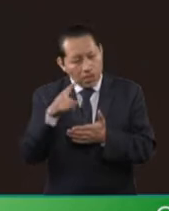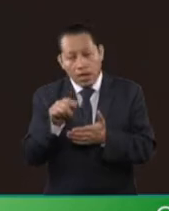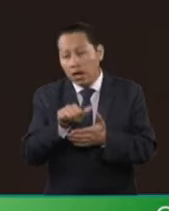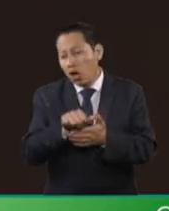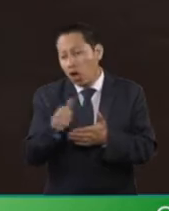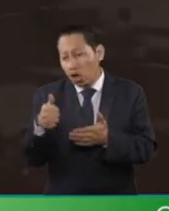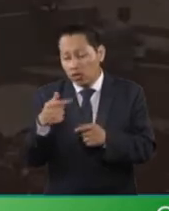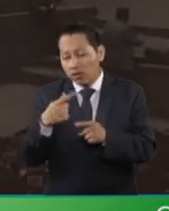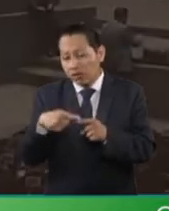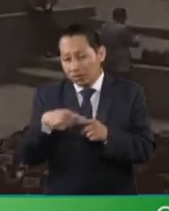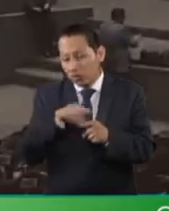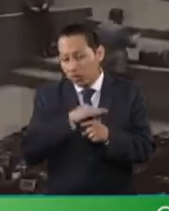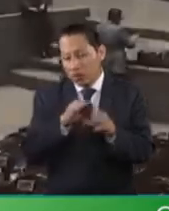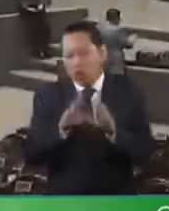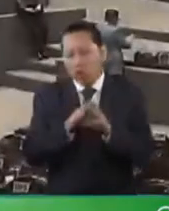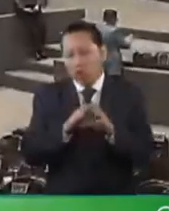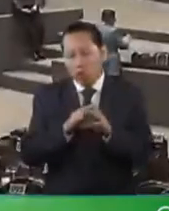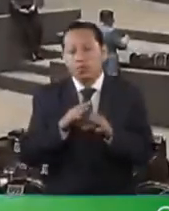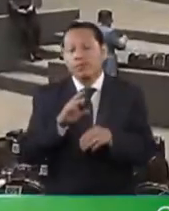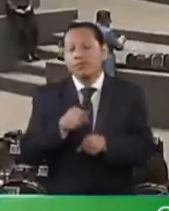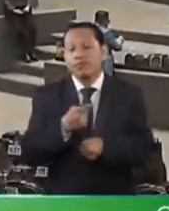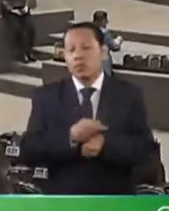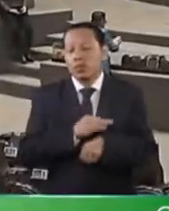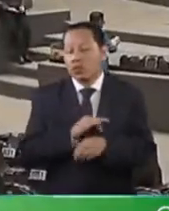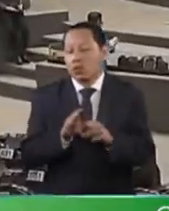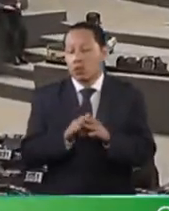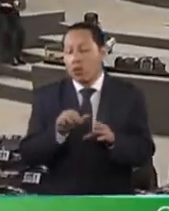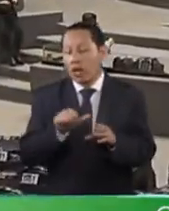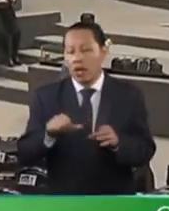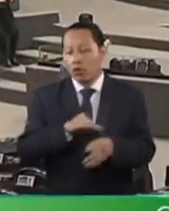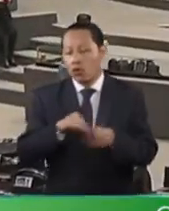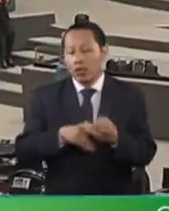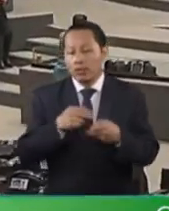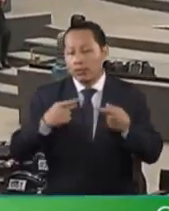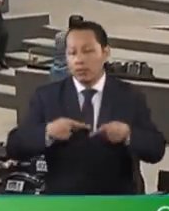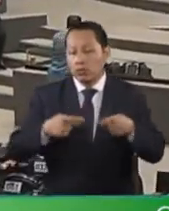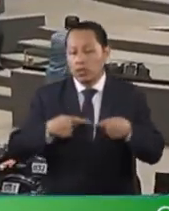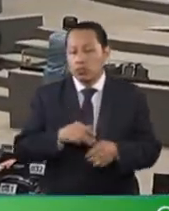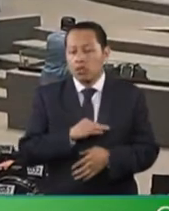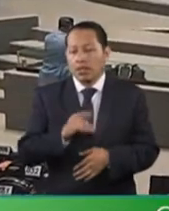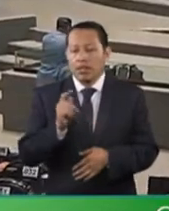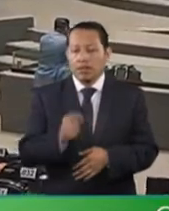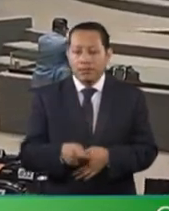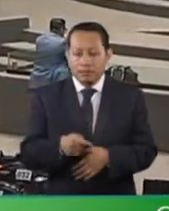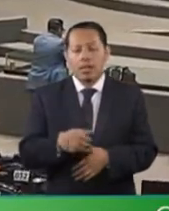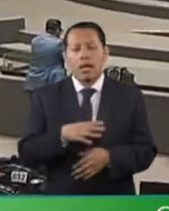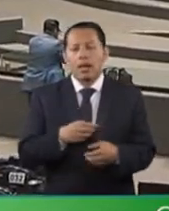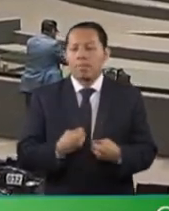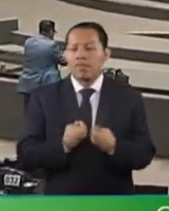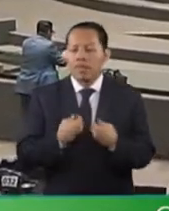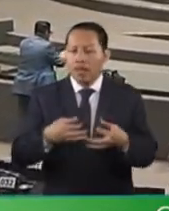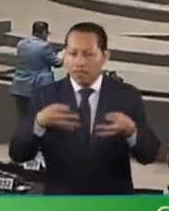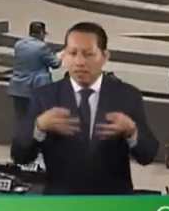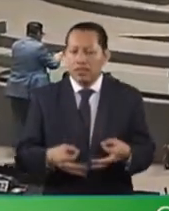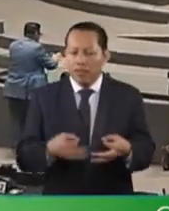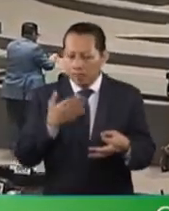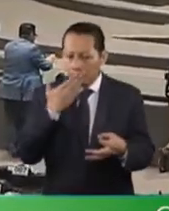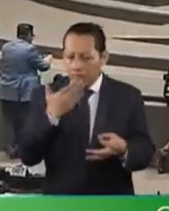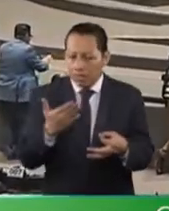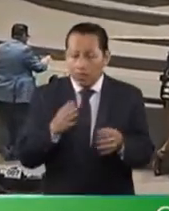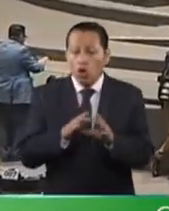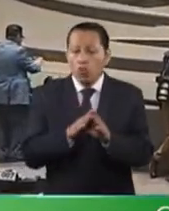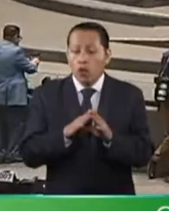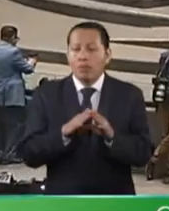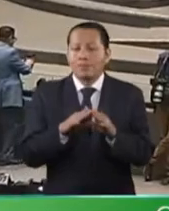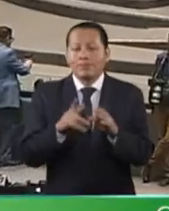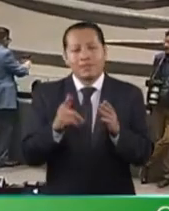otros derechos que posibiliten a todas las personas el goce, disfrute de una vida digna en condiciones